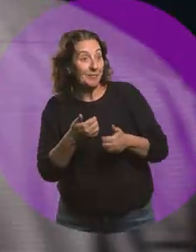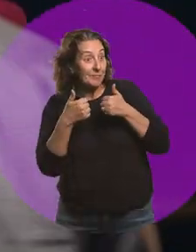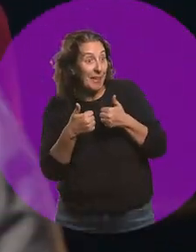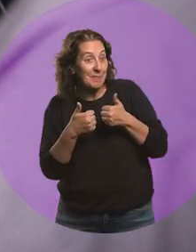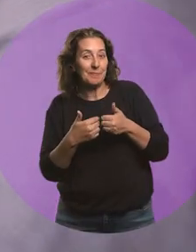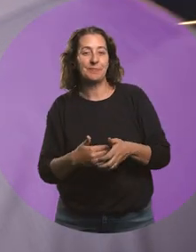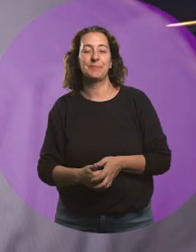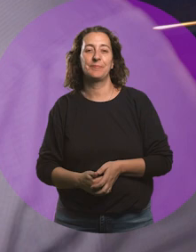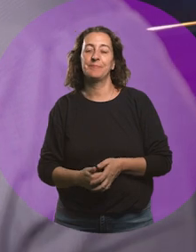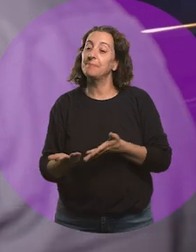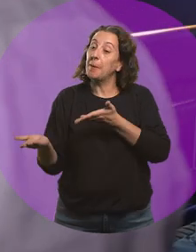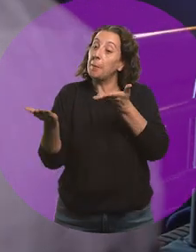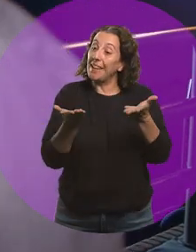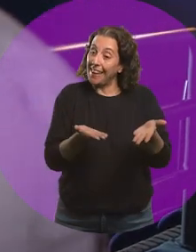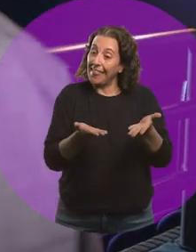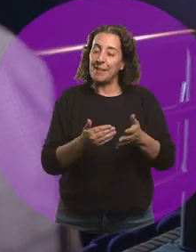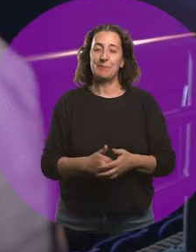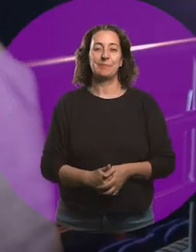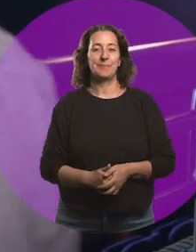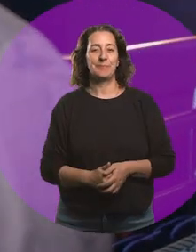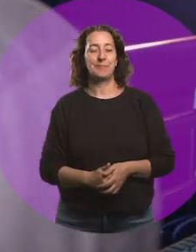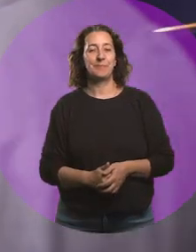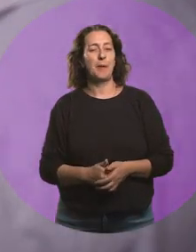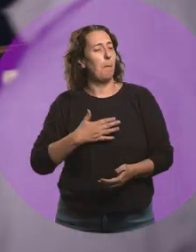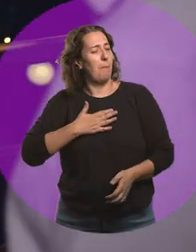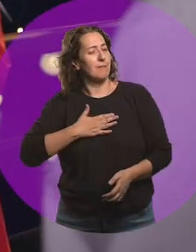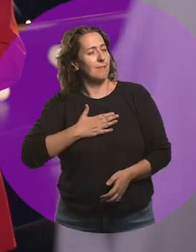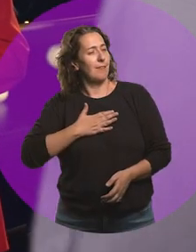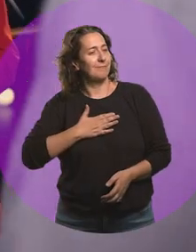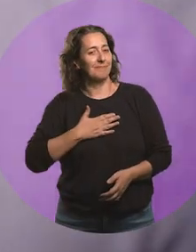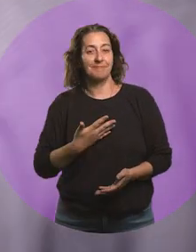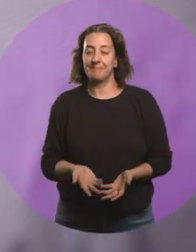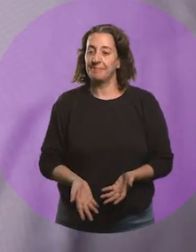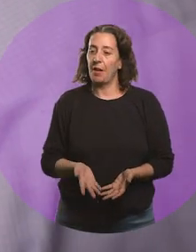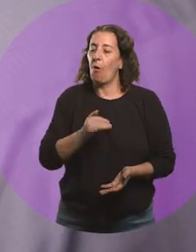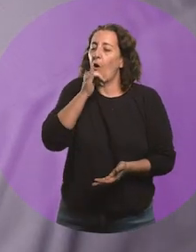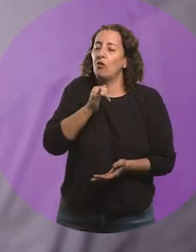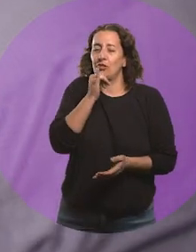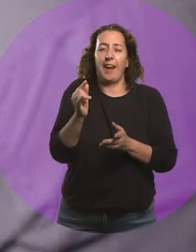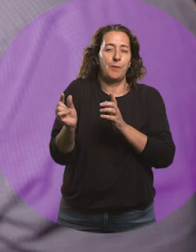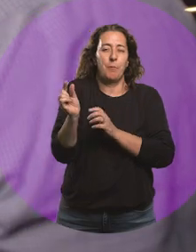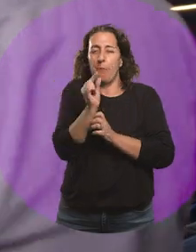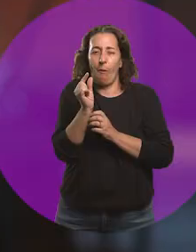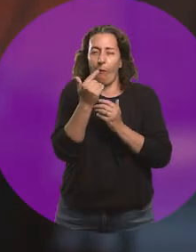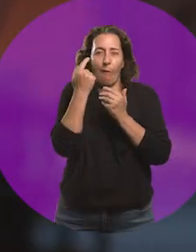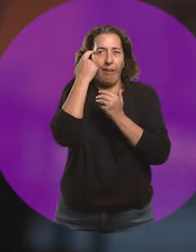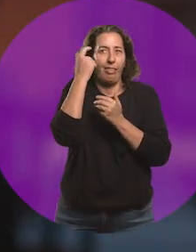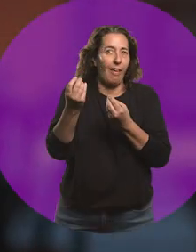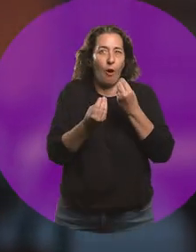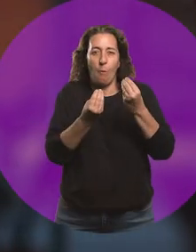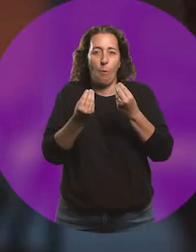bien? Todo bien. Bienvenida, gracias. Por favor, un placer. Contarte un poquito la iniciativa, así como antes de arrancar.